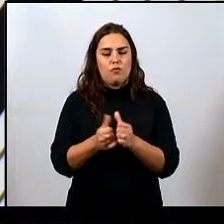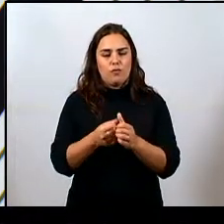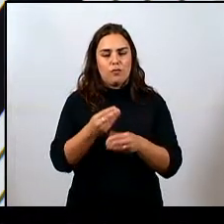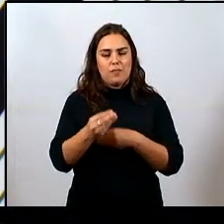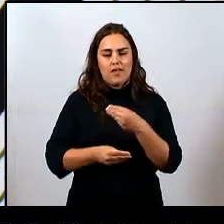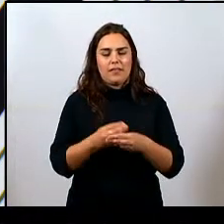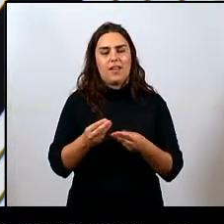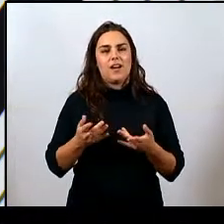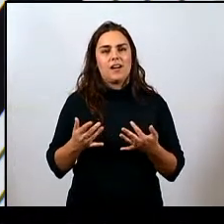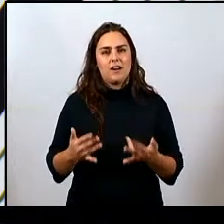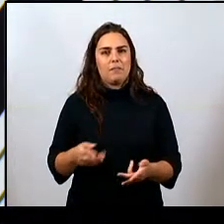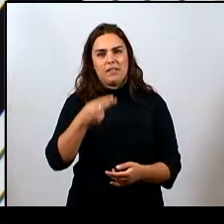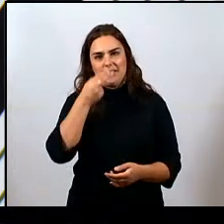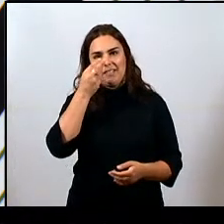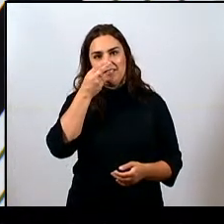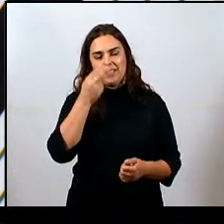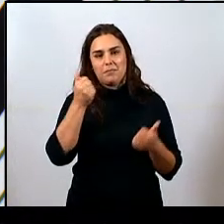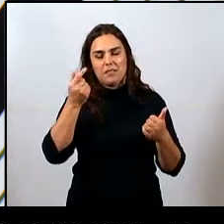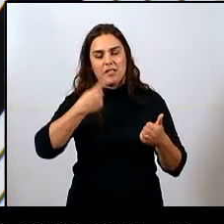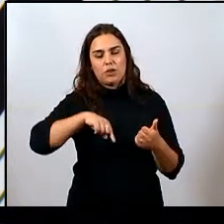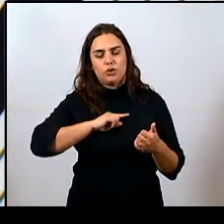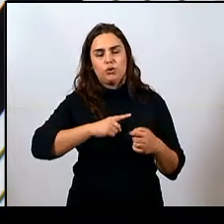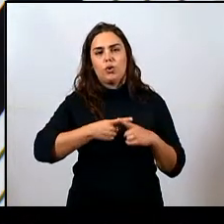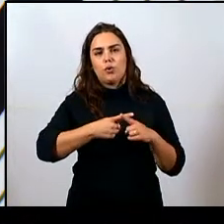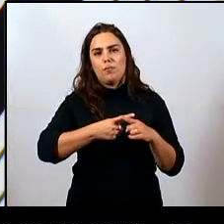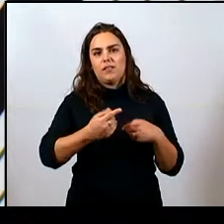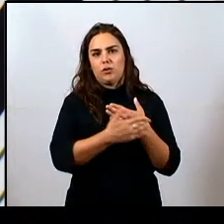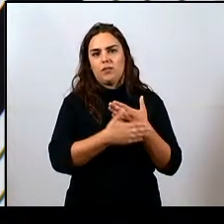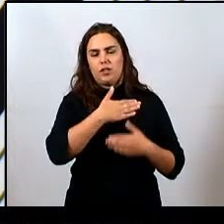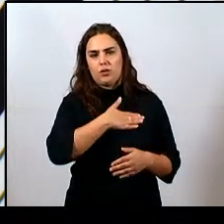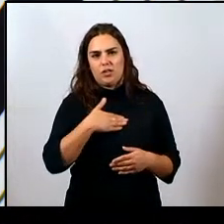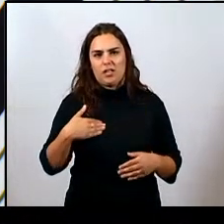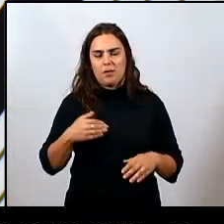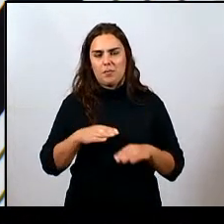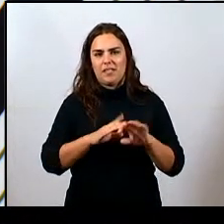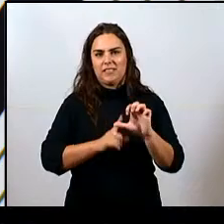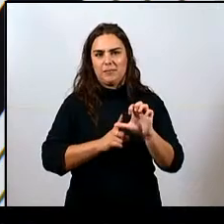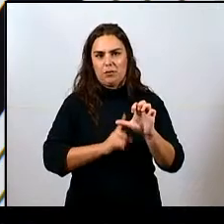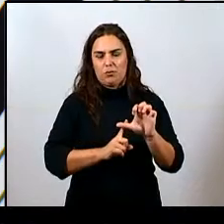más rápida e interesante que queremos compartir con el Gobierno de Extremadura.